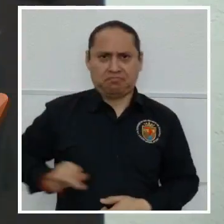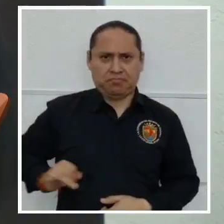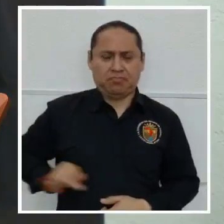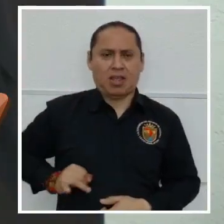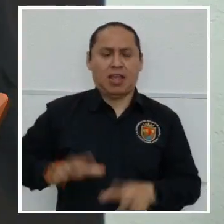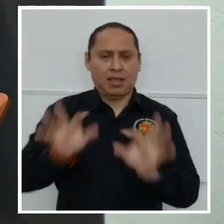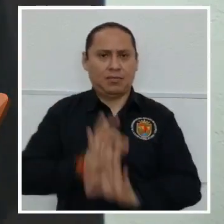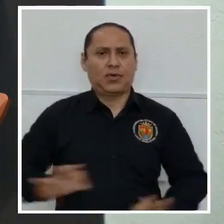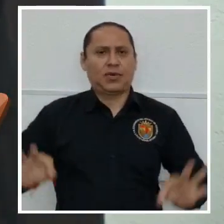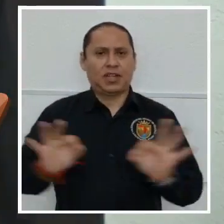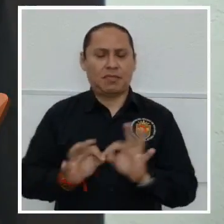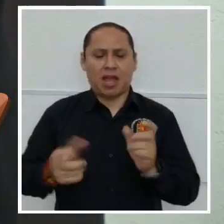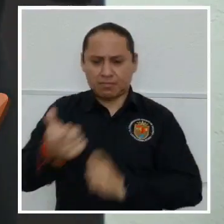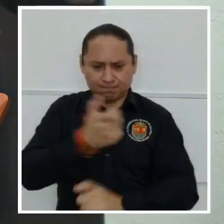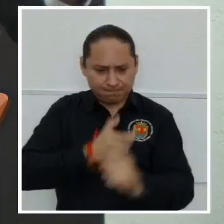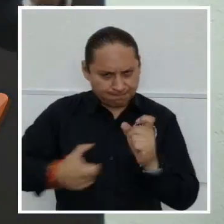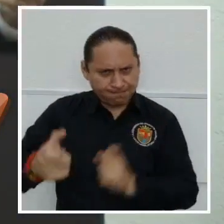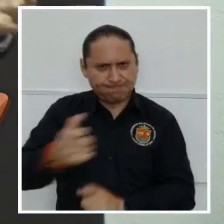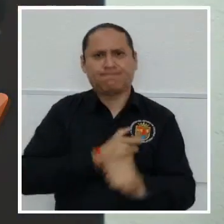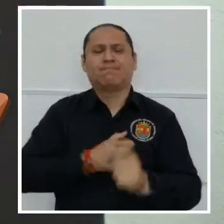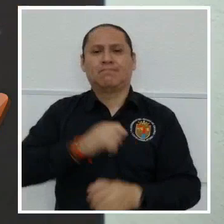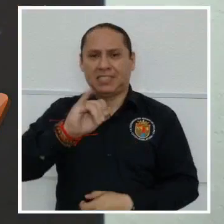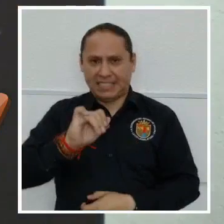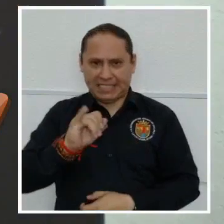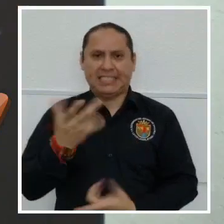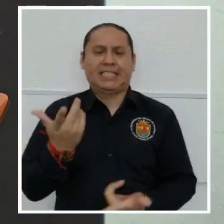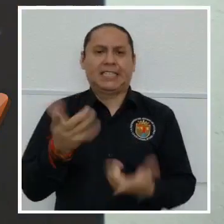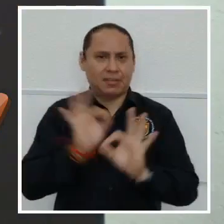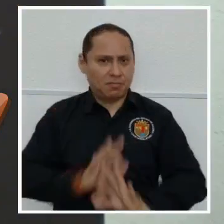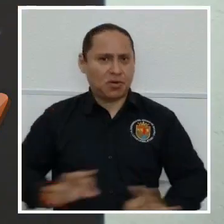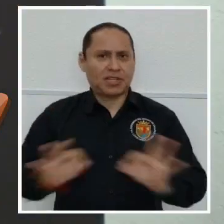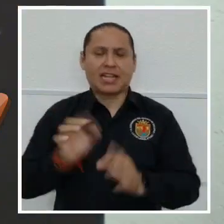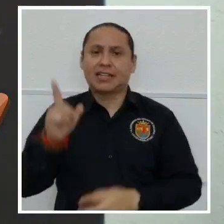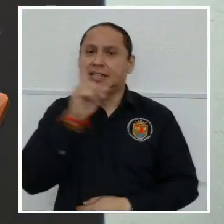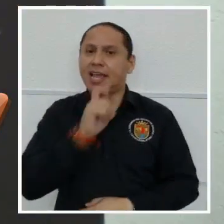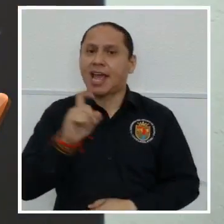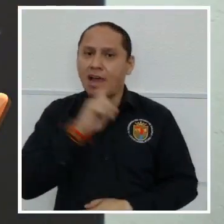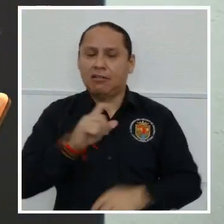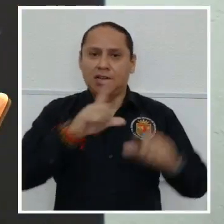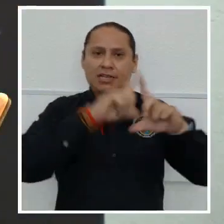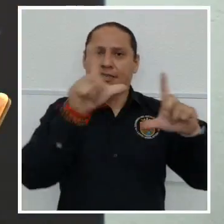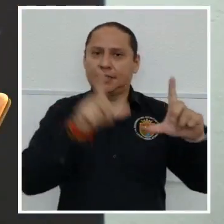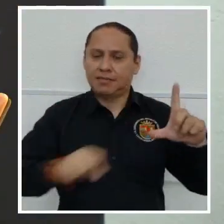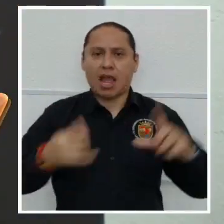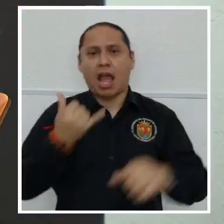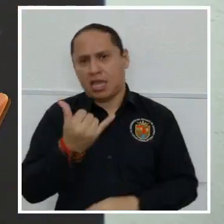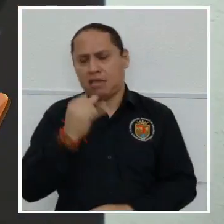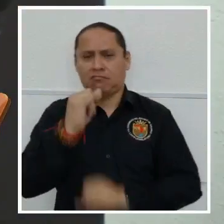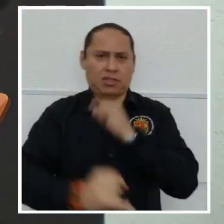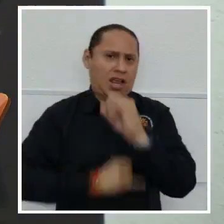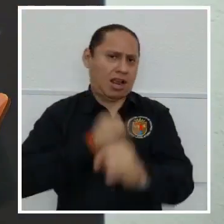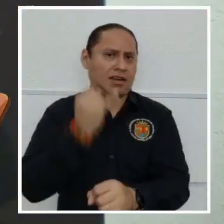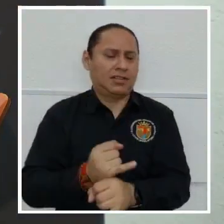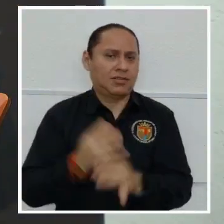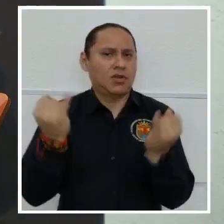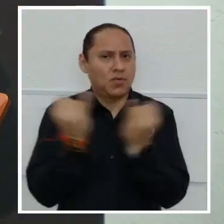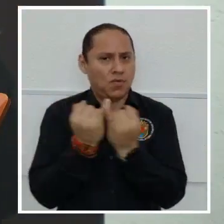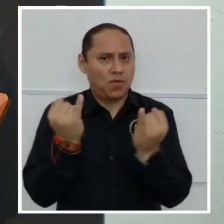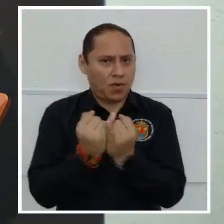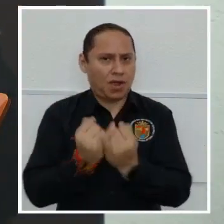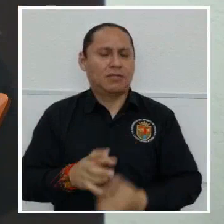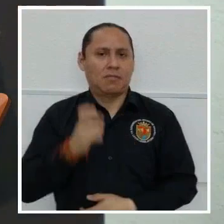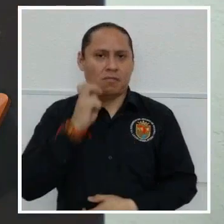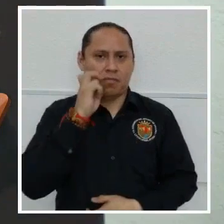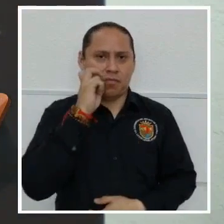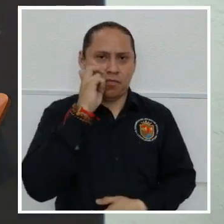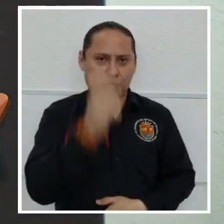economía Es parte fundamental en los temas de agua potable a nivel nacional e internacional y por ello lo